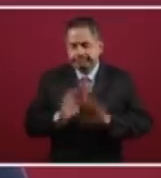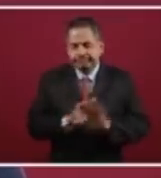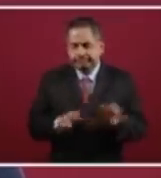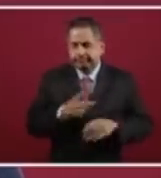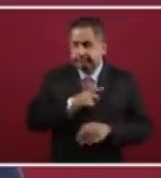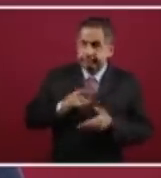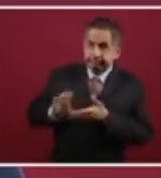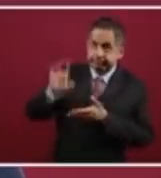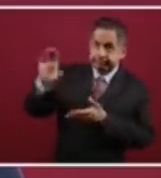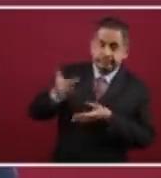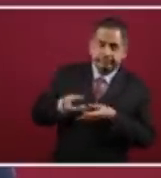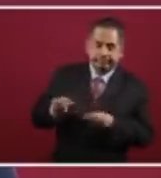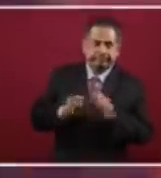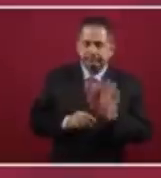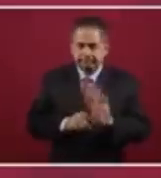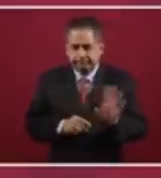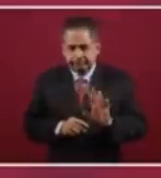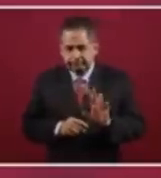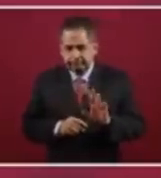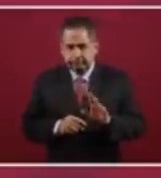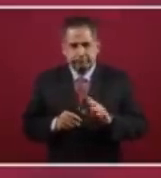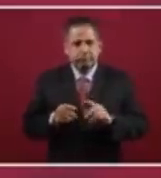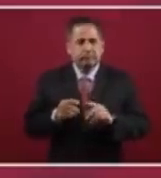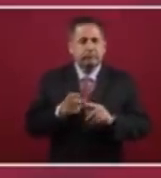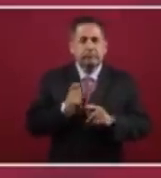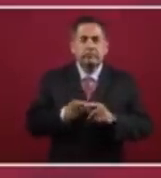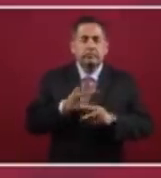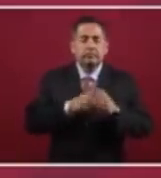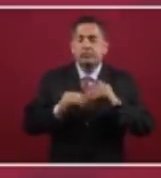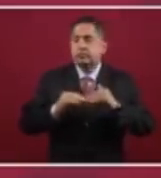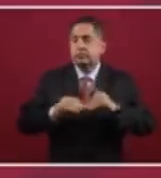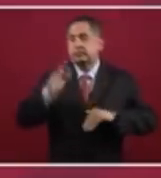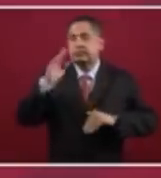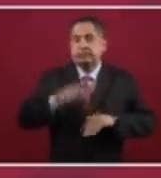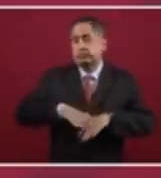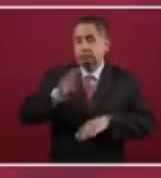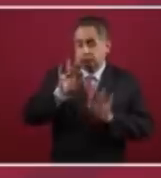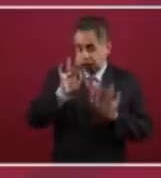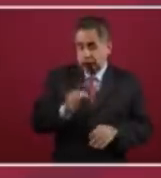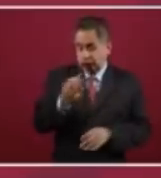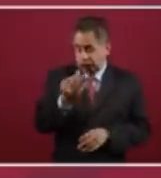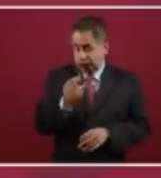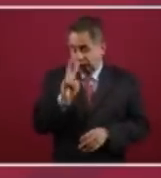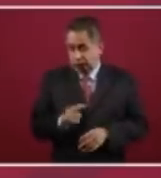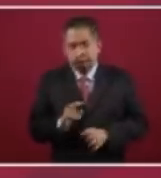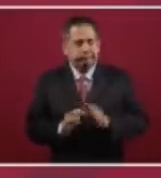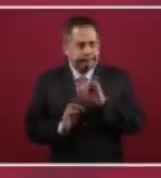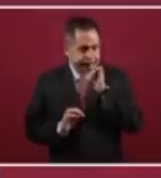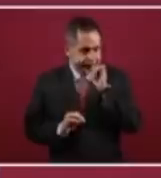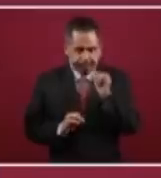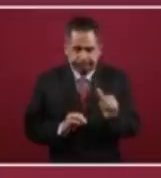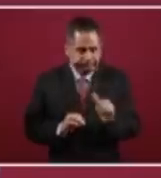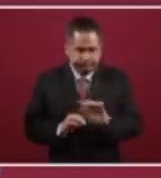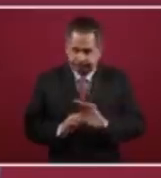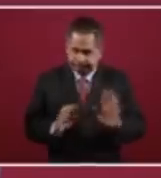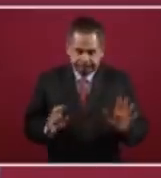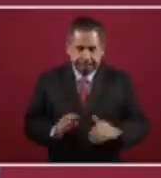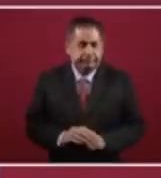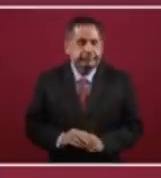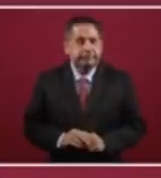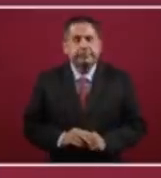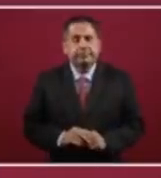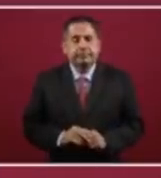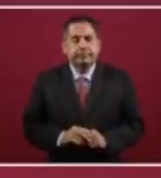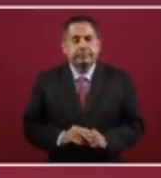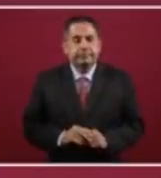deuda pública. Es decir, no va a aumentar en términos reales la deuda pública.